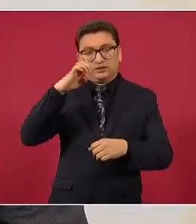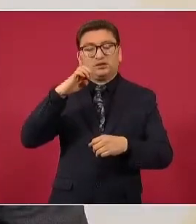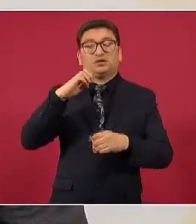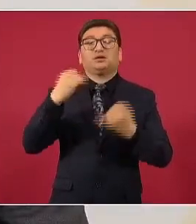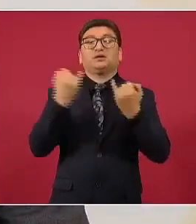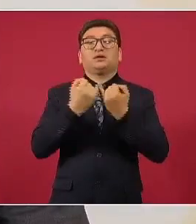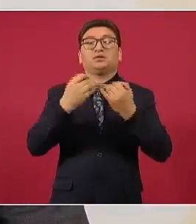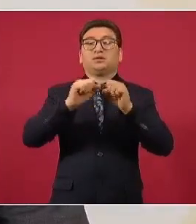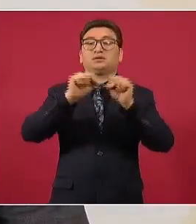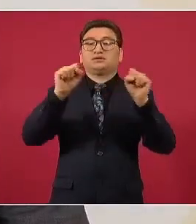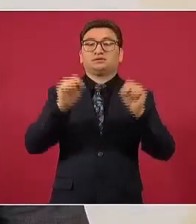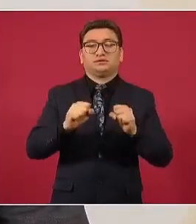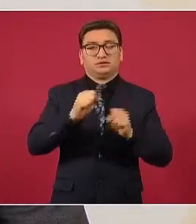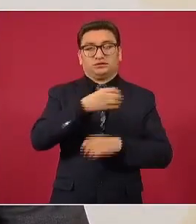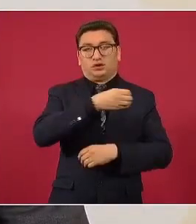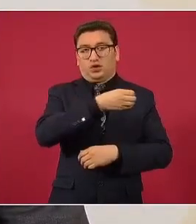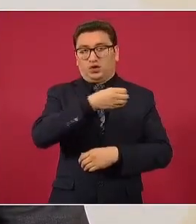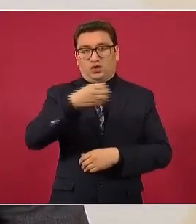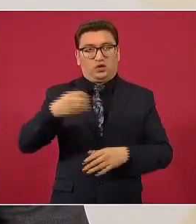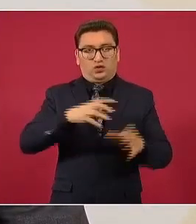todo el sistema